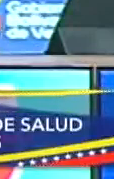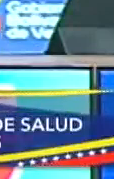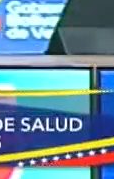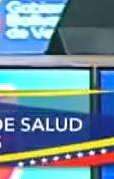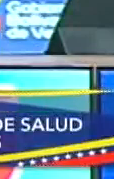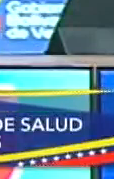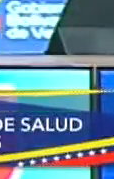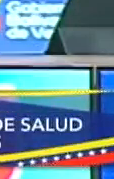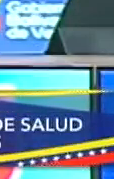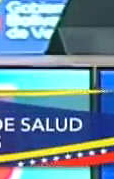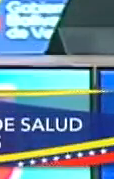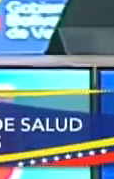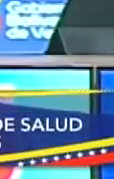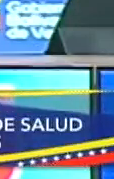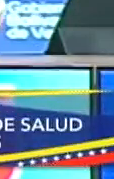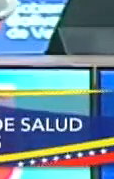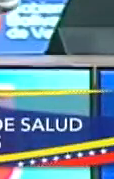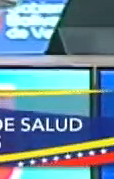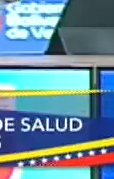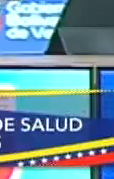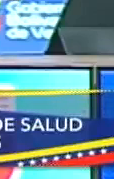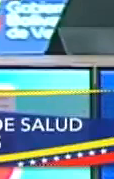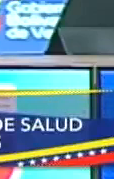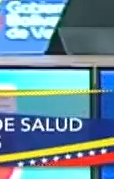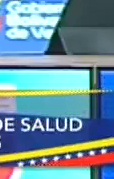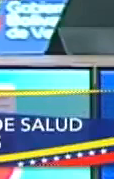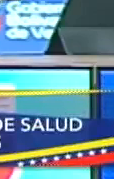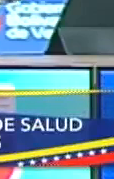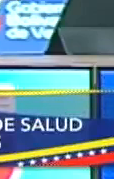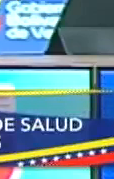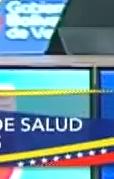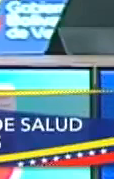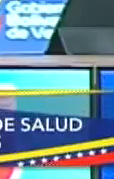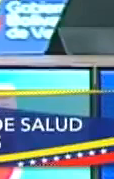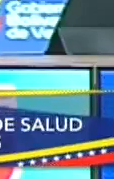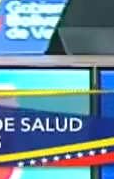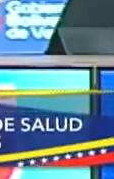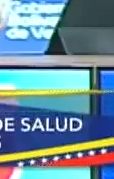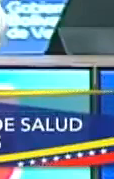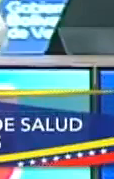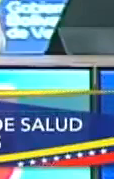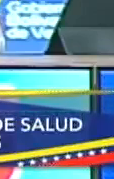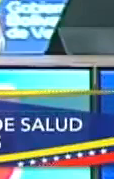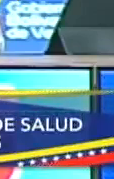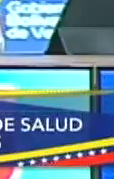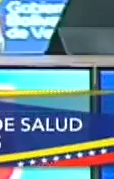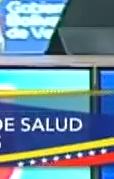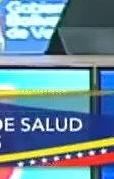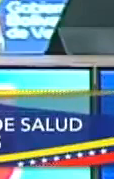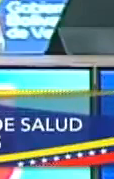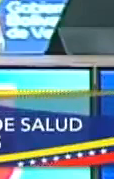social. Ese concepto está contenido de una profunda ética